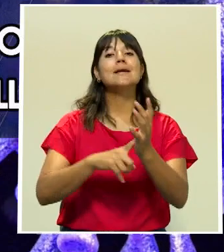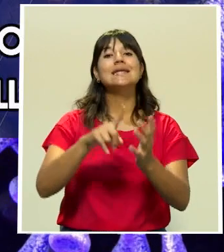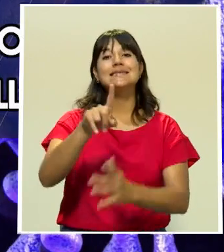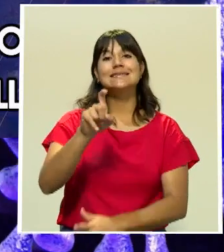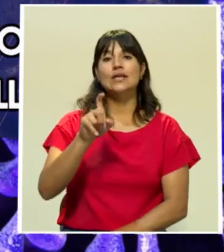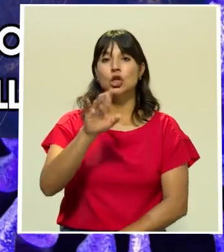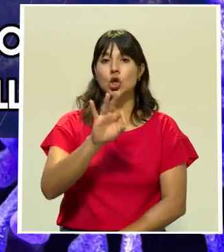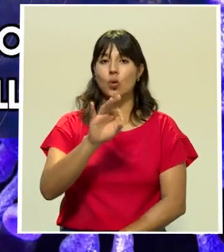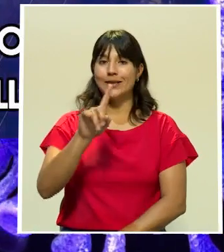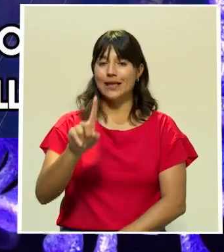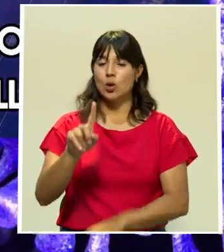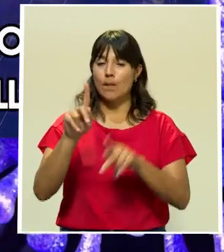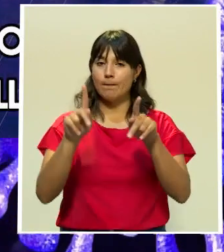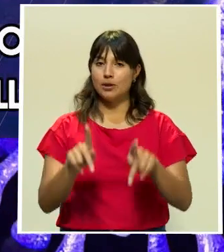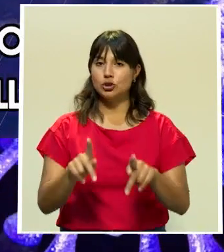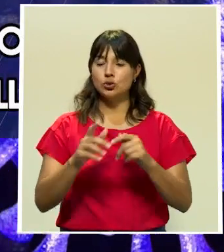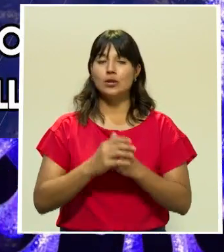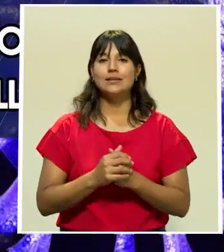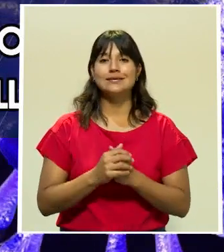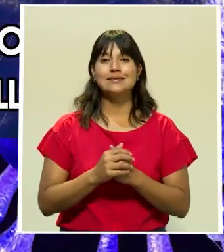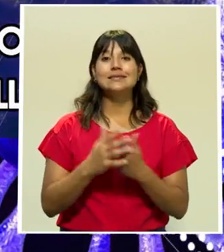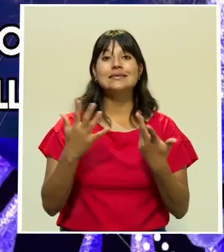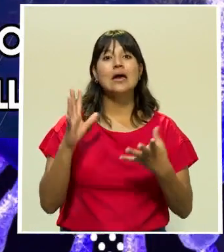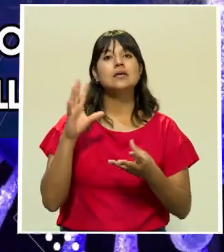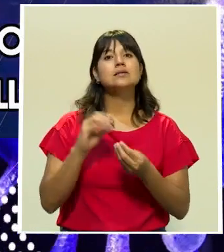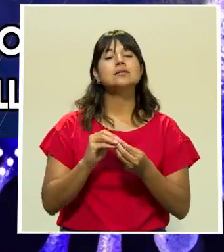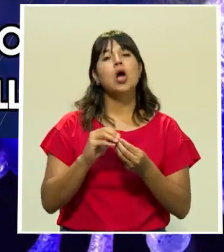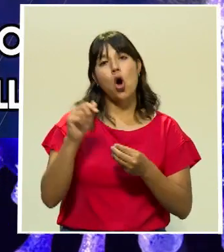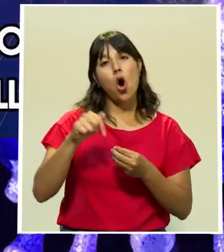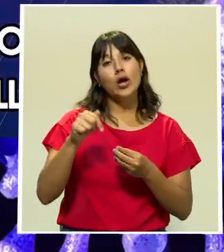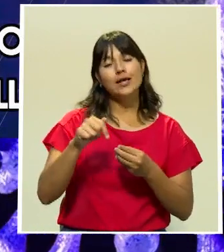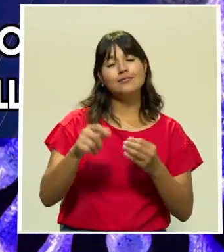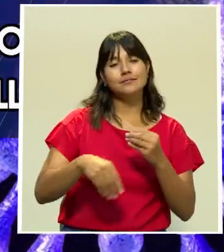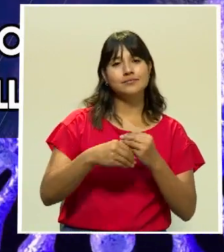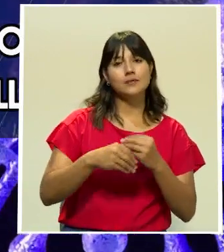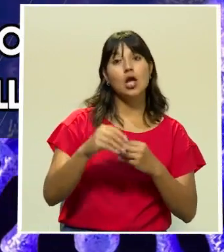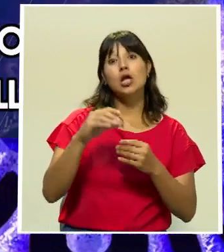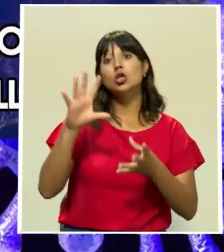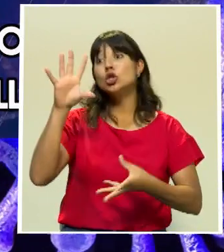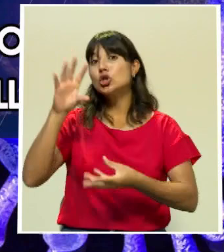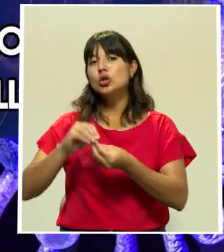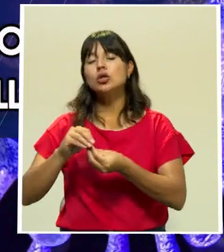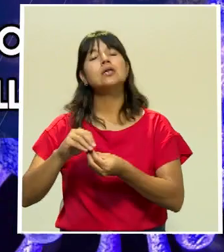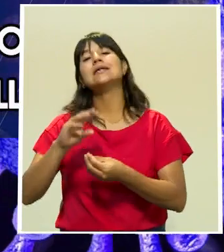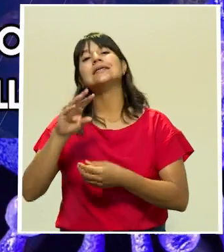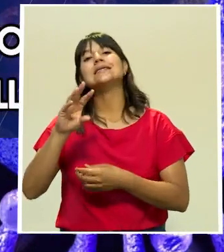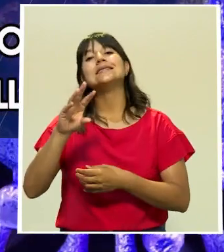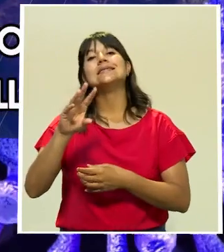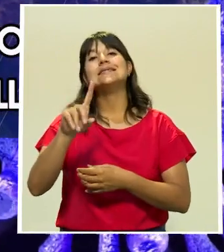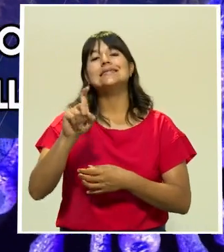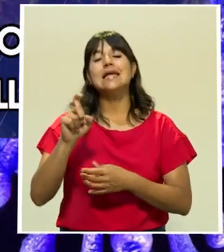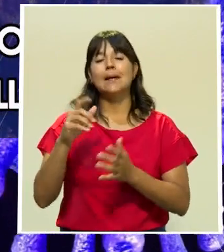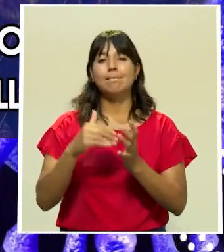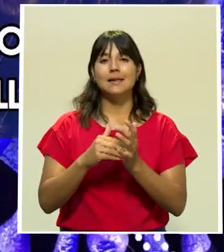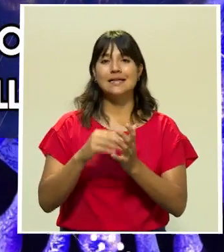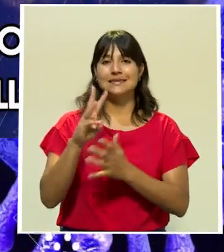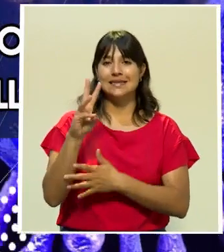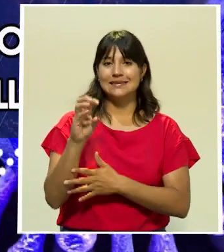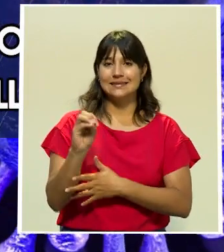1.191 nuevos casos. En total, Costa Rica acumula un total de 100.616